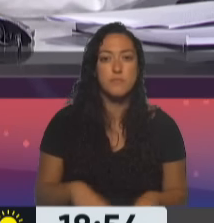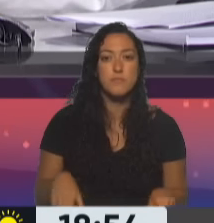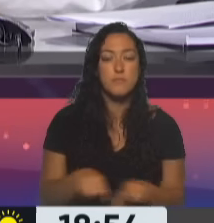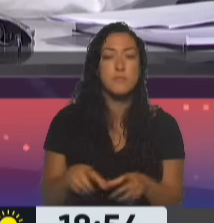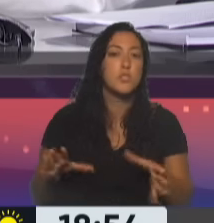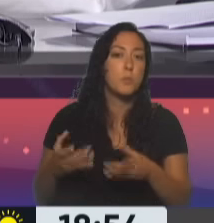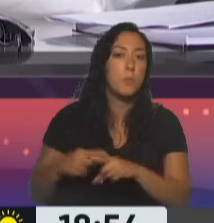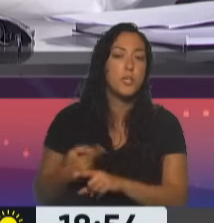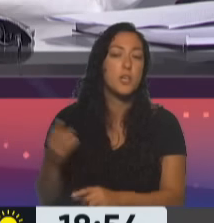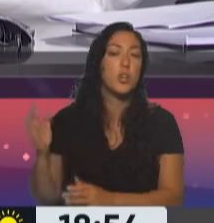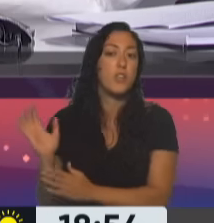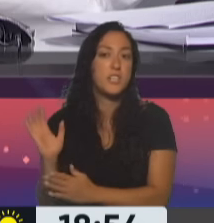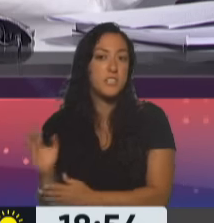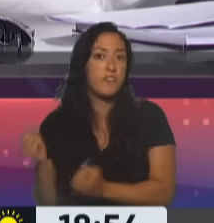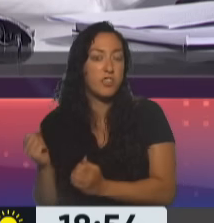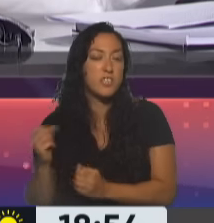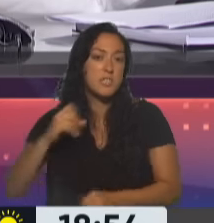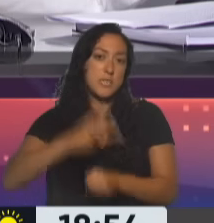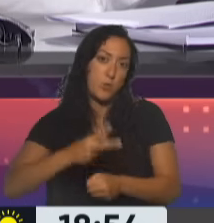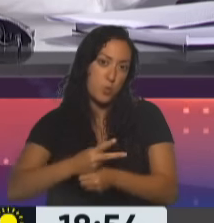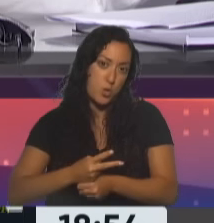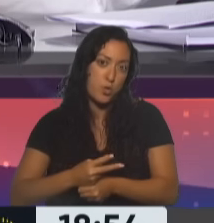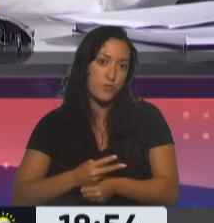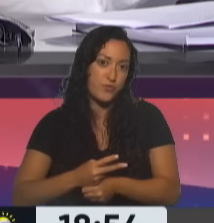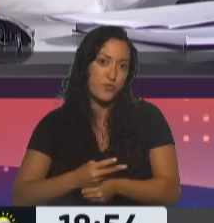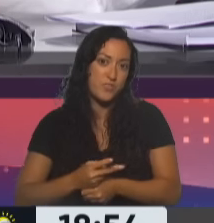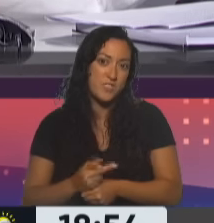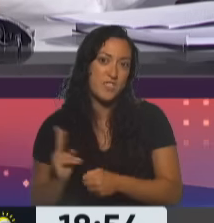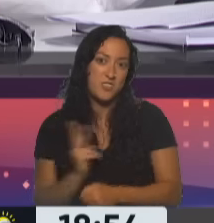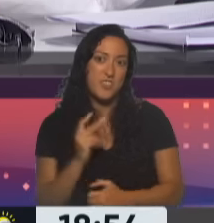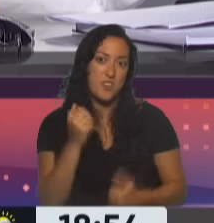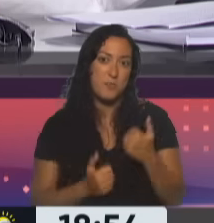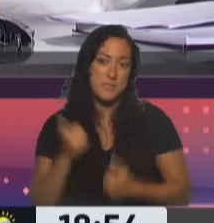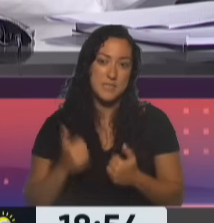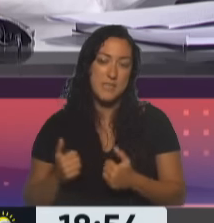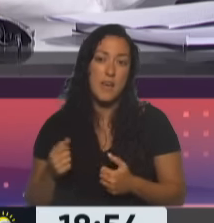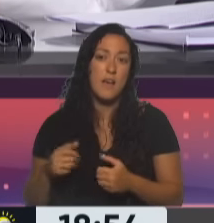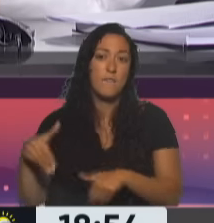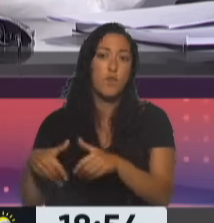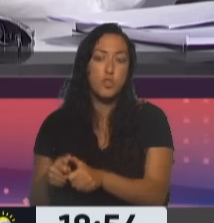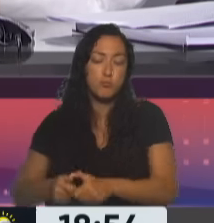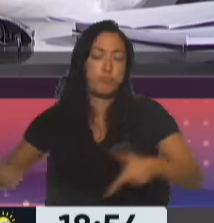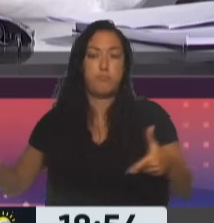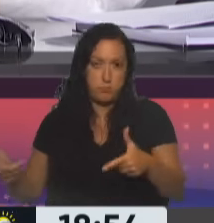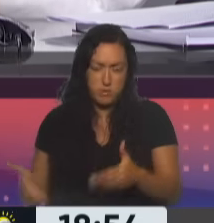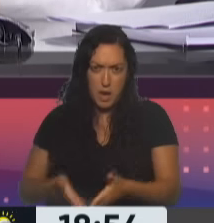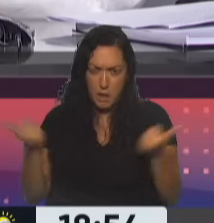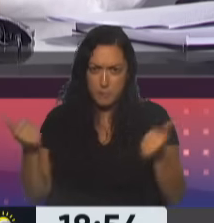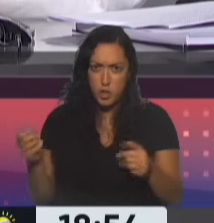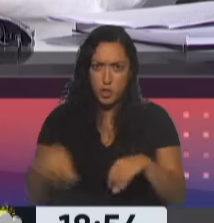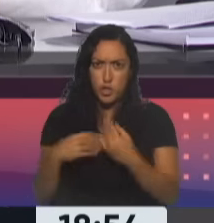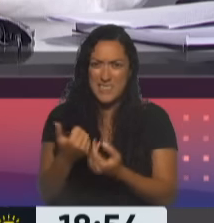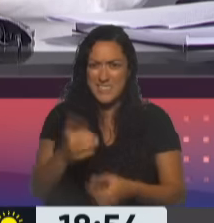derecha, el que quedó segundo, el que justamente competía, creció muchísimo en votos en muy poco tiempo. En 6